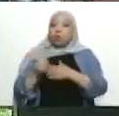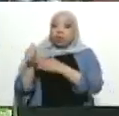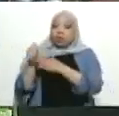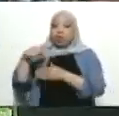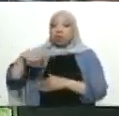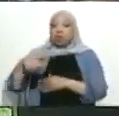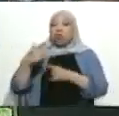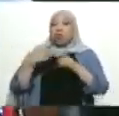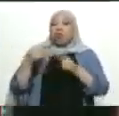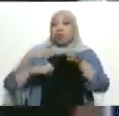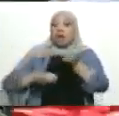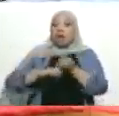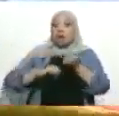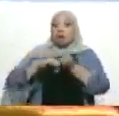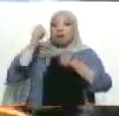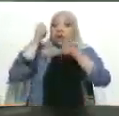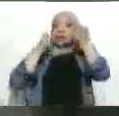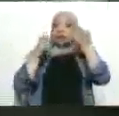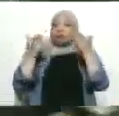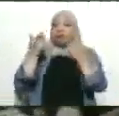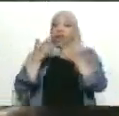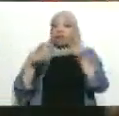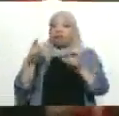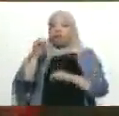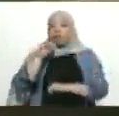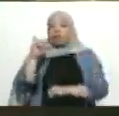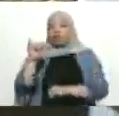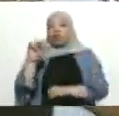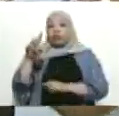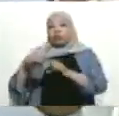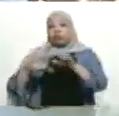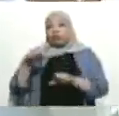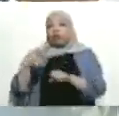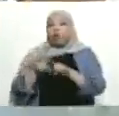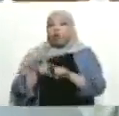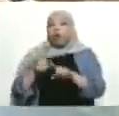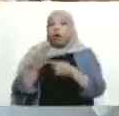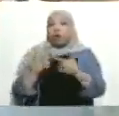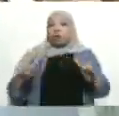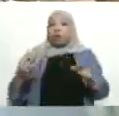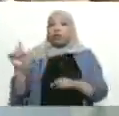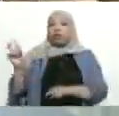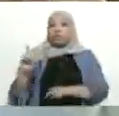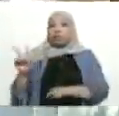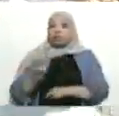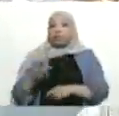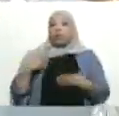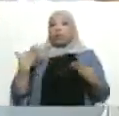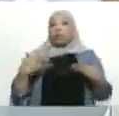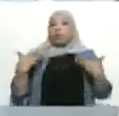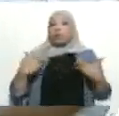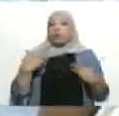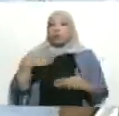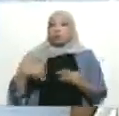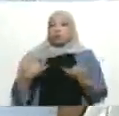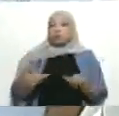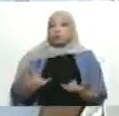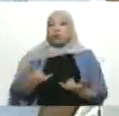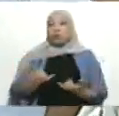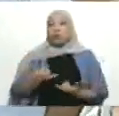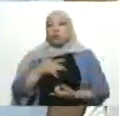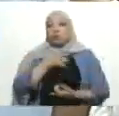las diferentes batallas que garantizaron nuestra independencia hace 200 años, bueno, le brindaron una enorme alegría. Parecía que estaba